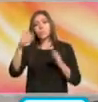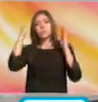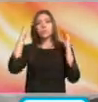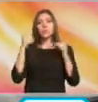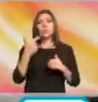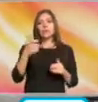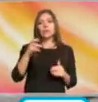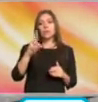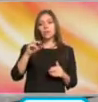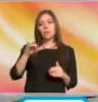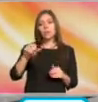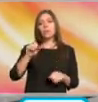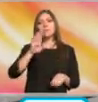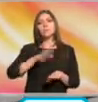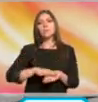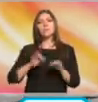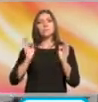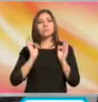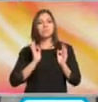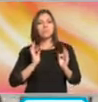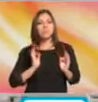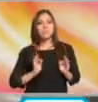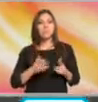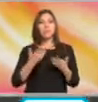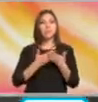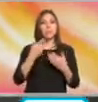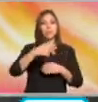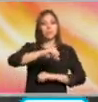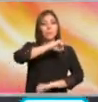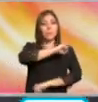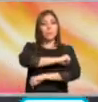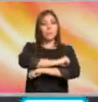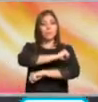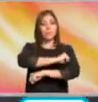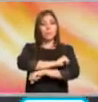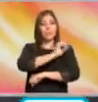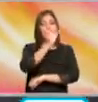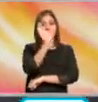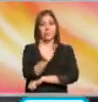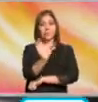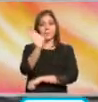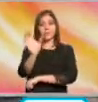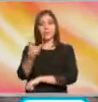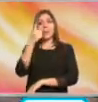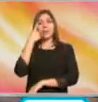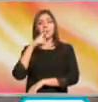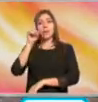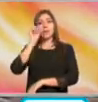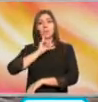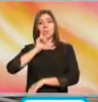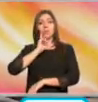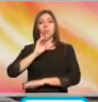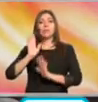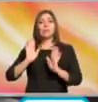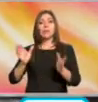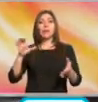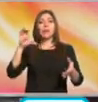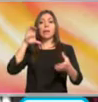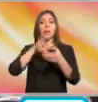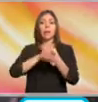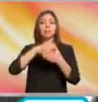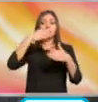relajadita, tranquilita, con decirle que estas ventanas que se encuentran de este lado era para que las señoras casadas que se habían